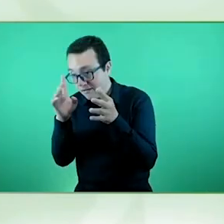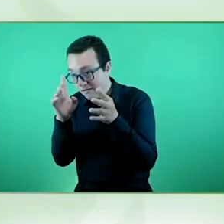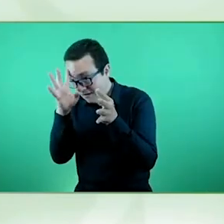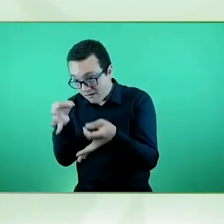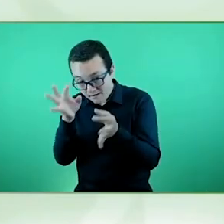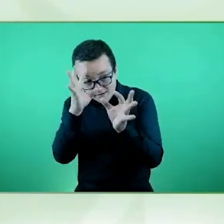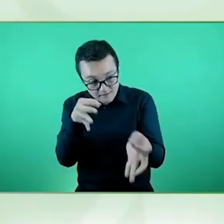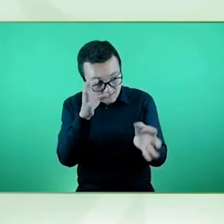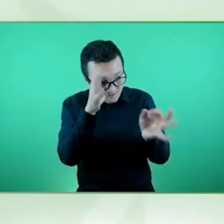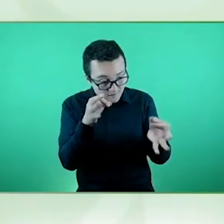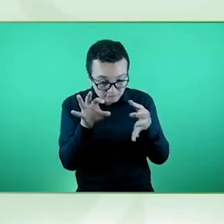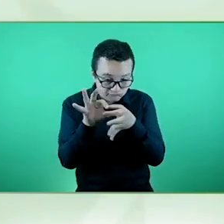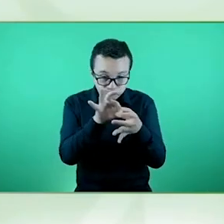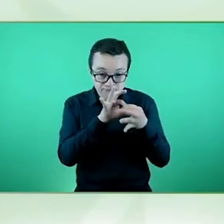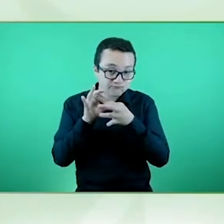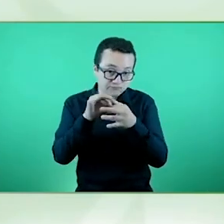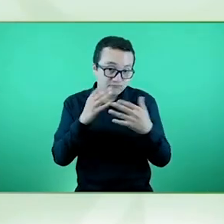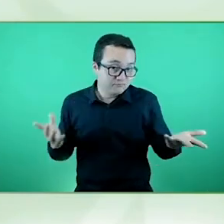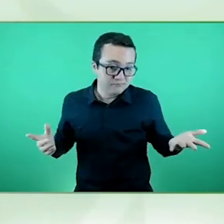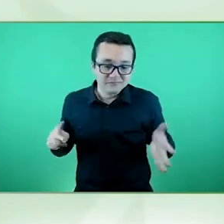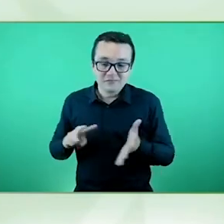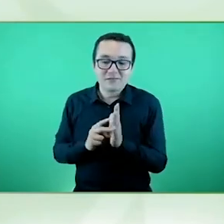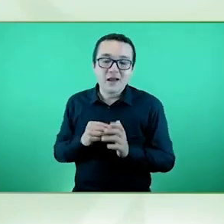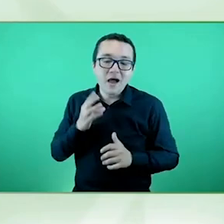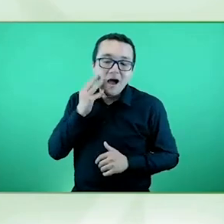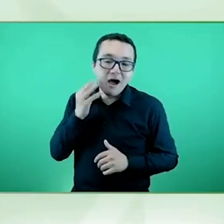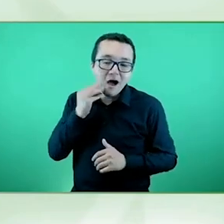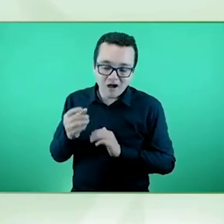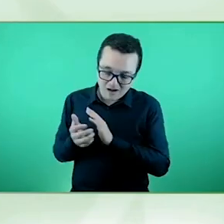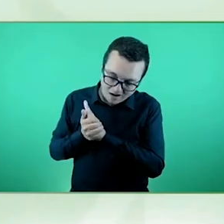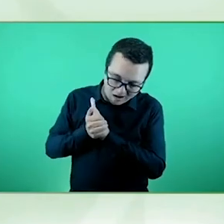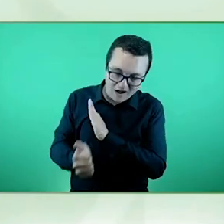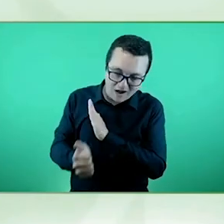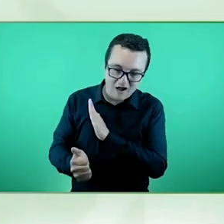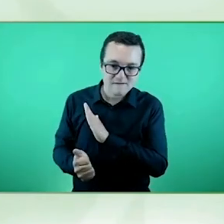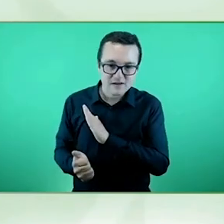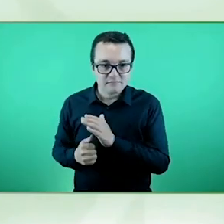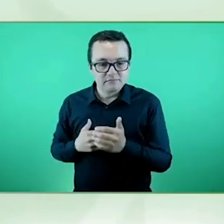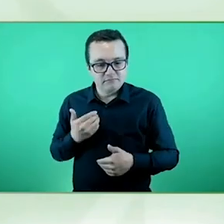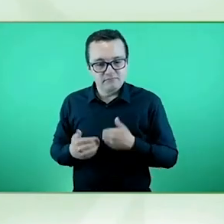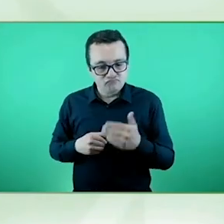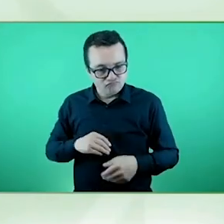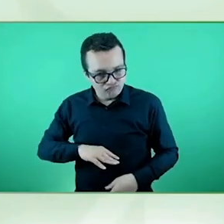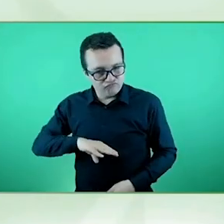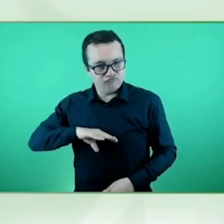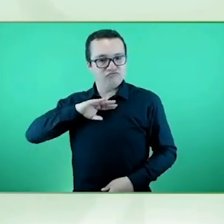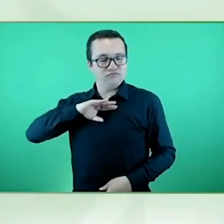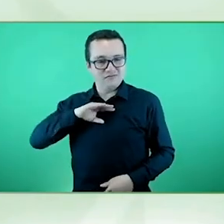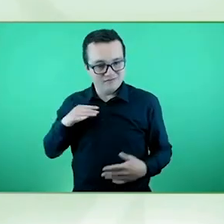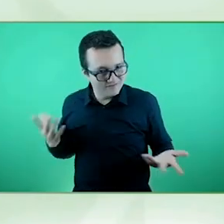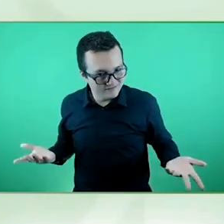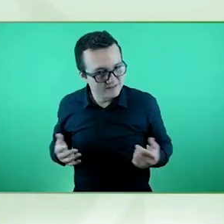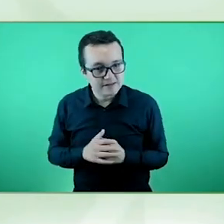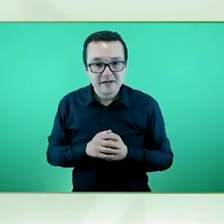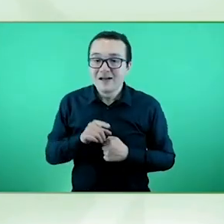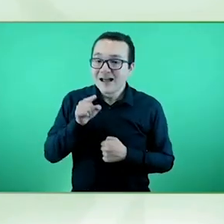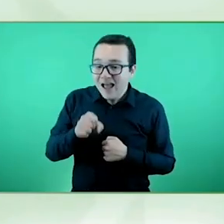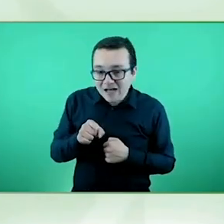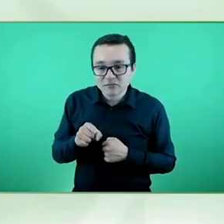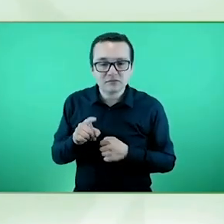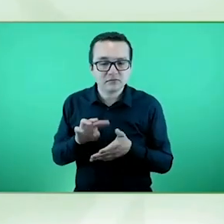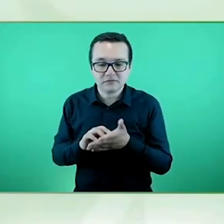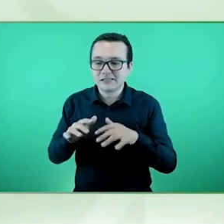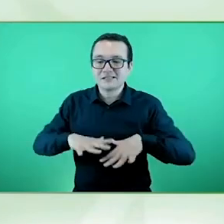Así, este espacio de trabajo marca una diferencia con otros espacios de trabajo donde a veces las experiencias para las personas en